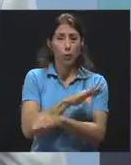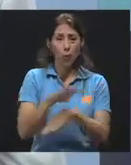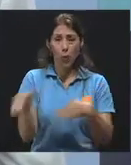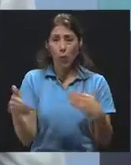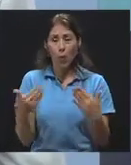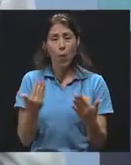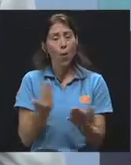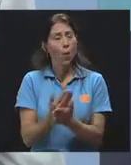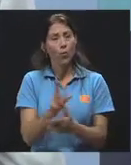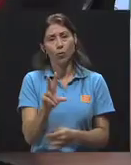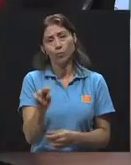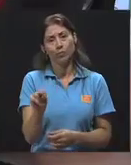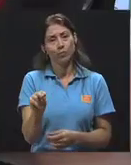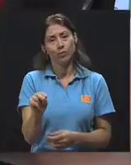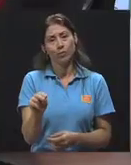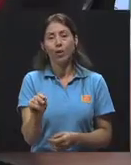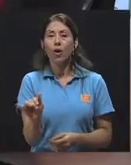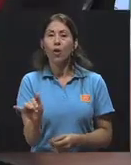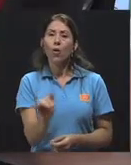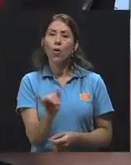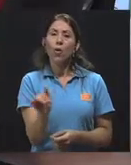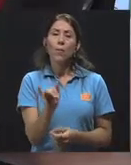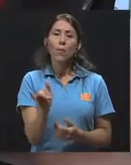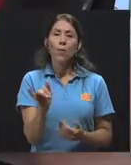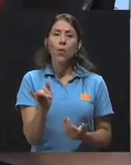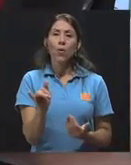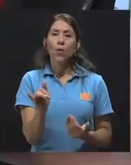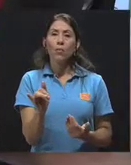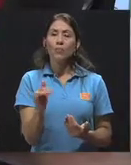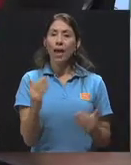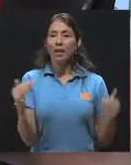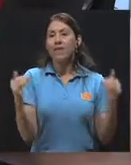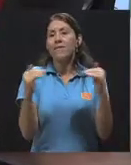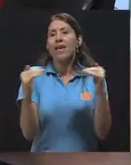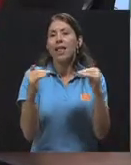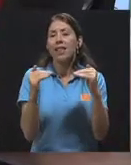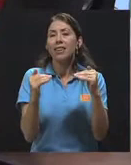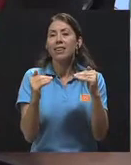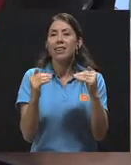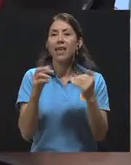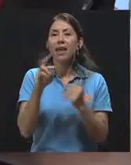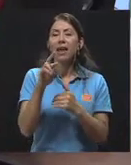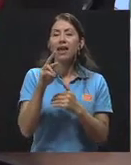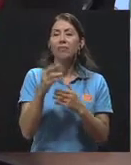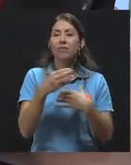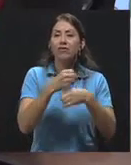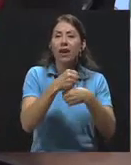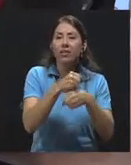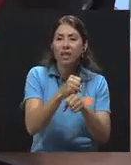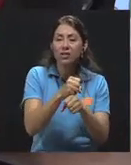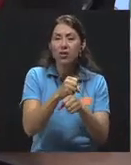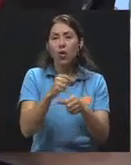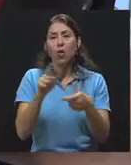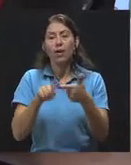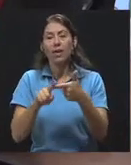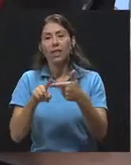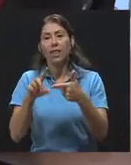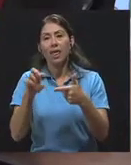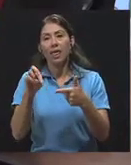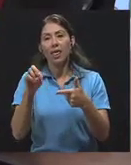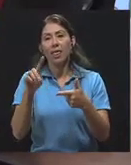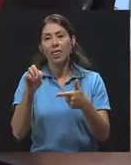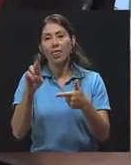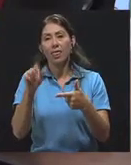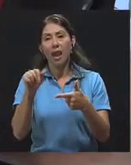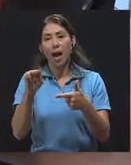como sí, digamos, sobre todo como a nivel de realización y de dramaturgia. Pero sí siembra, o